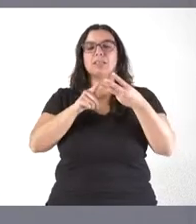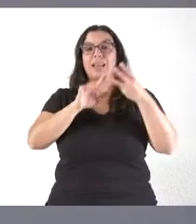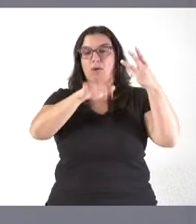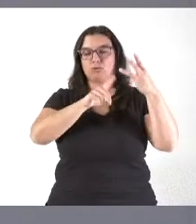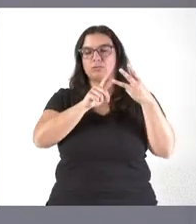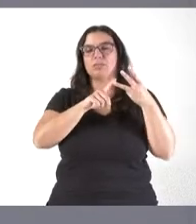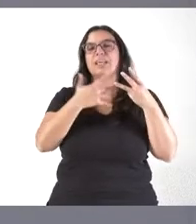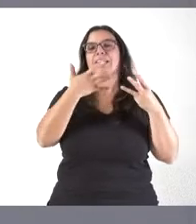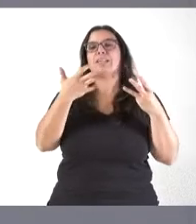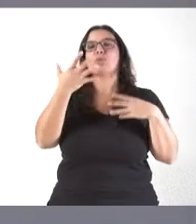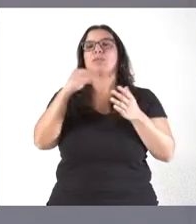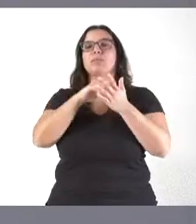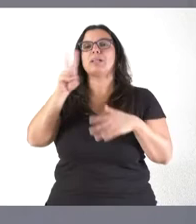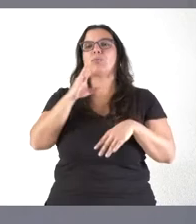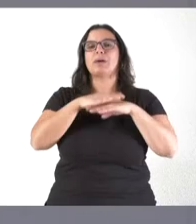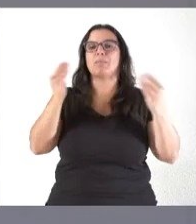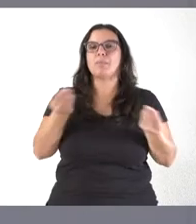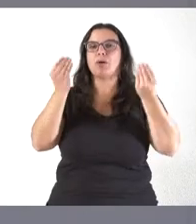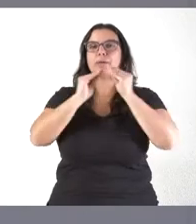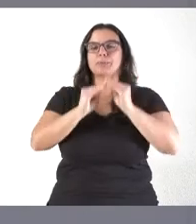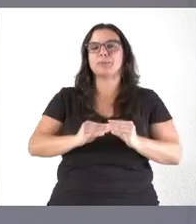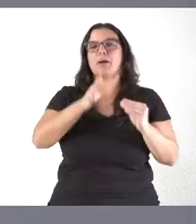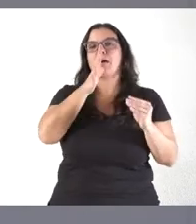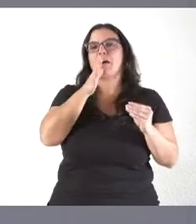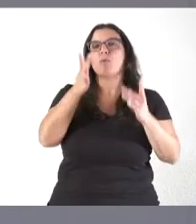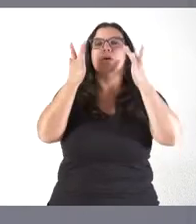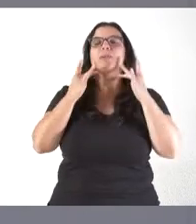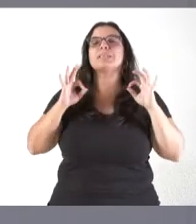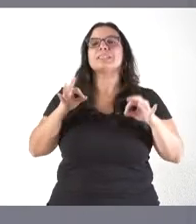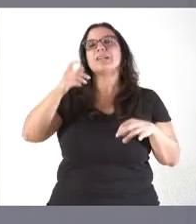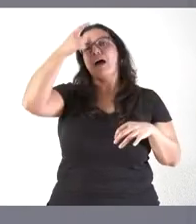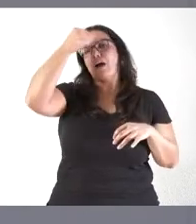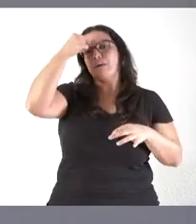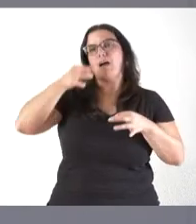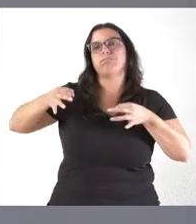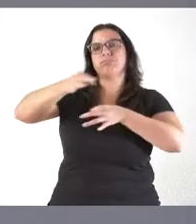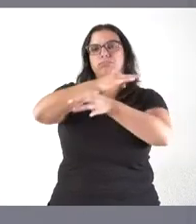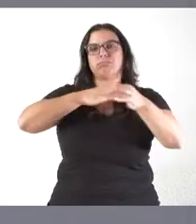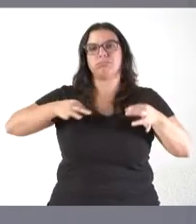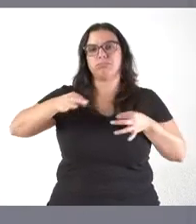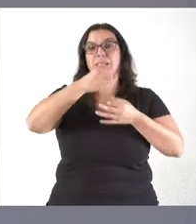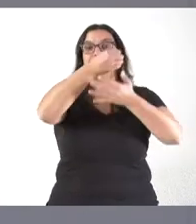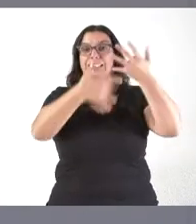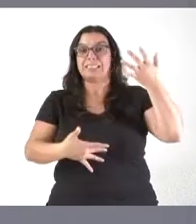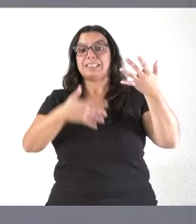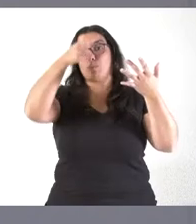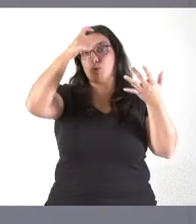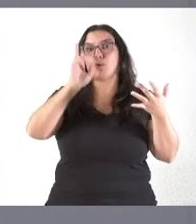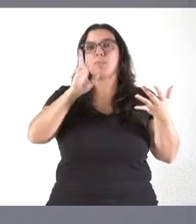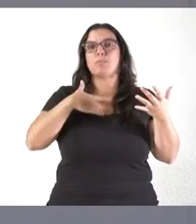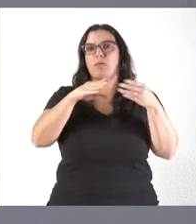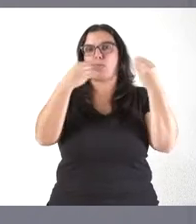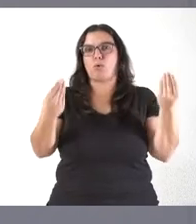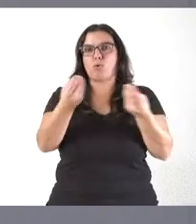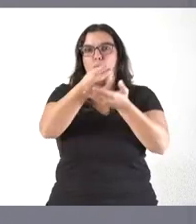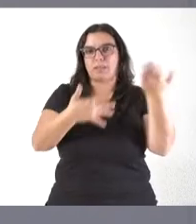euros para la mejora de instalaciones del tratamiento de agua potable en la mancomunidad de Ávila de municipios son la que tienen ustedes descritas